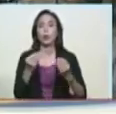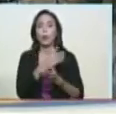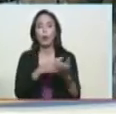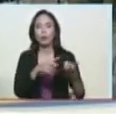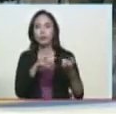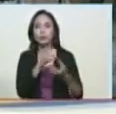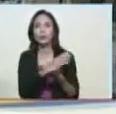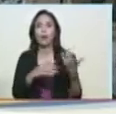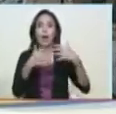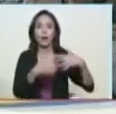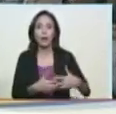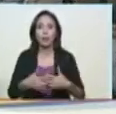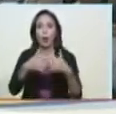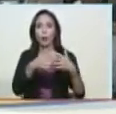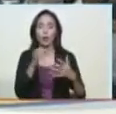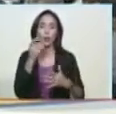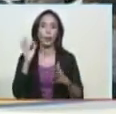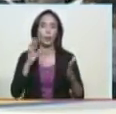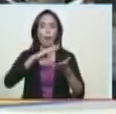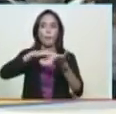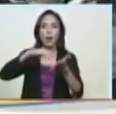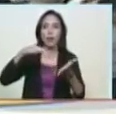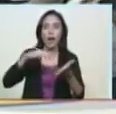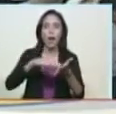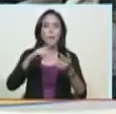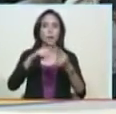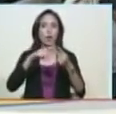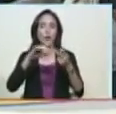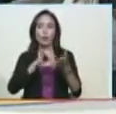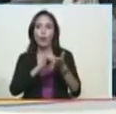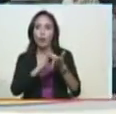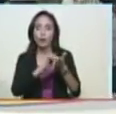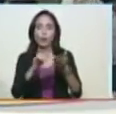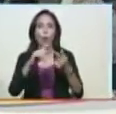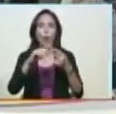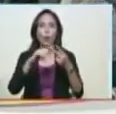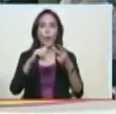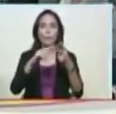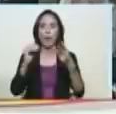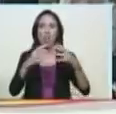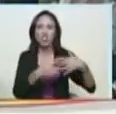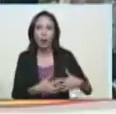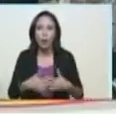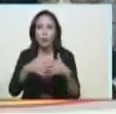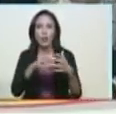fundamentalmente en el eje miami nueva york los eeuu